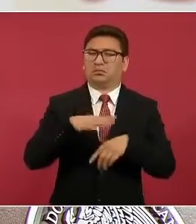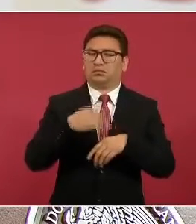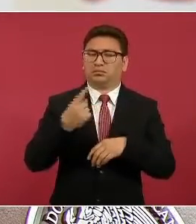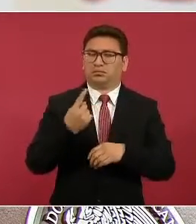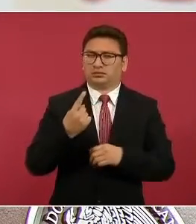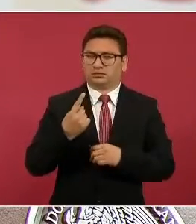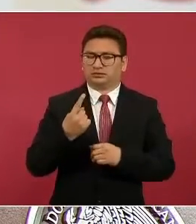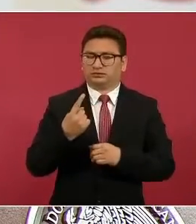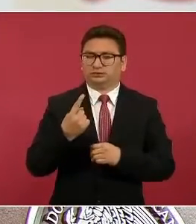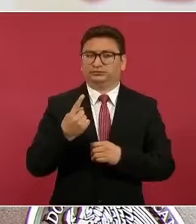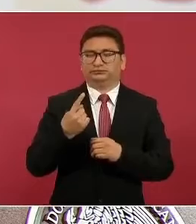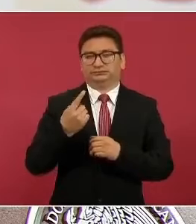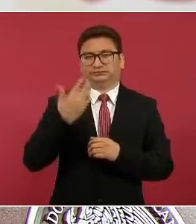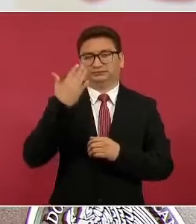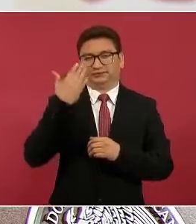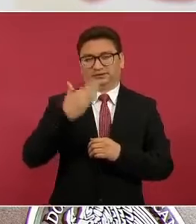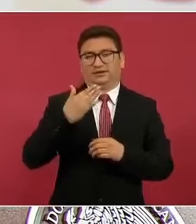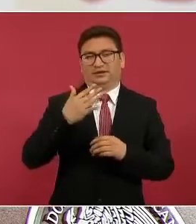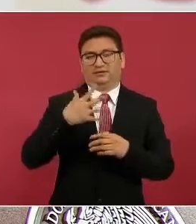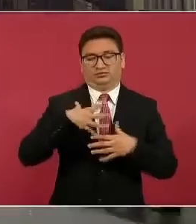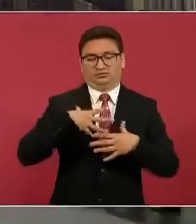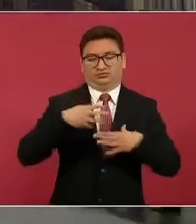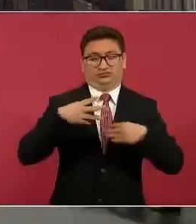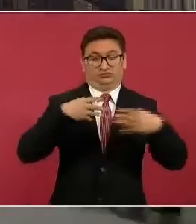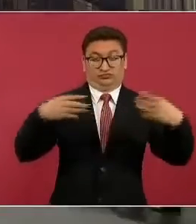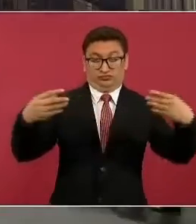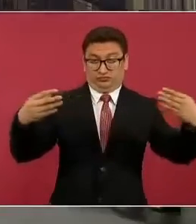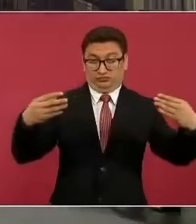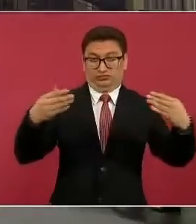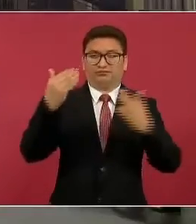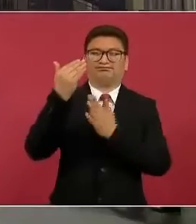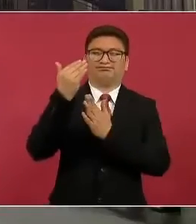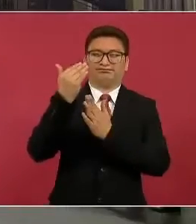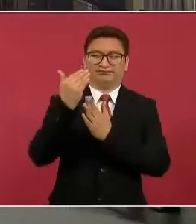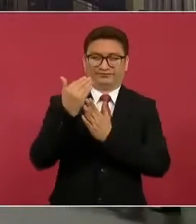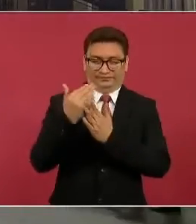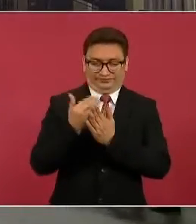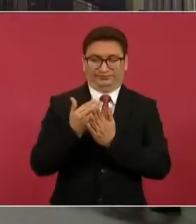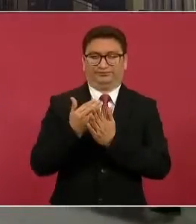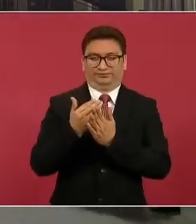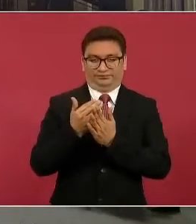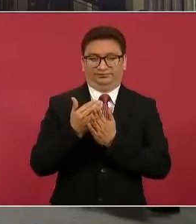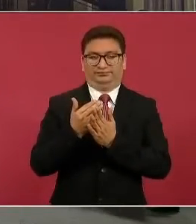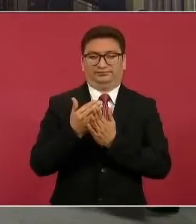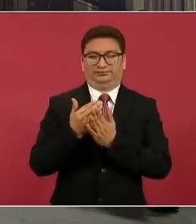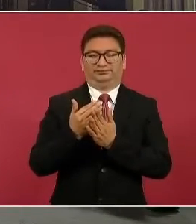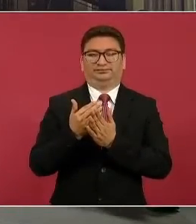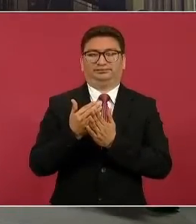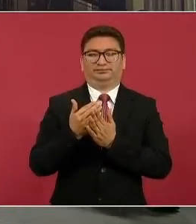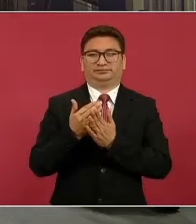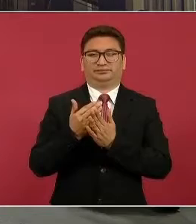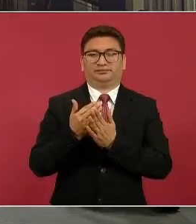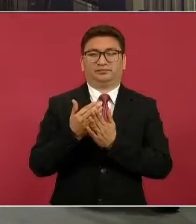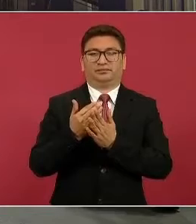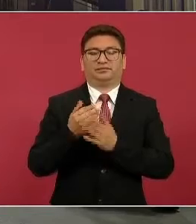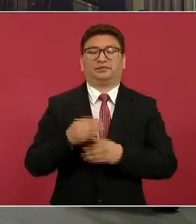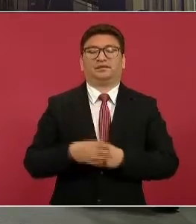está disminuyendo el contagio y son